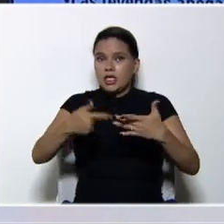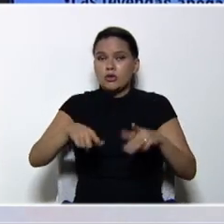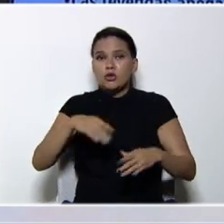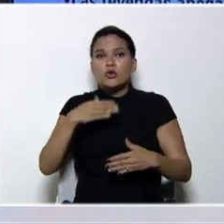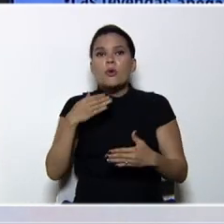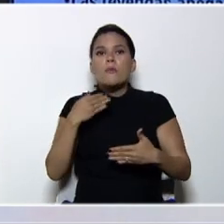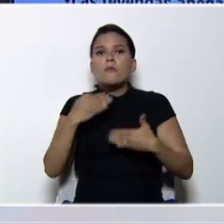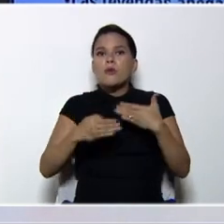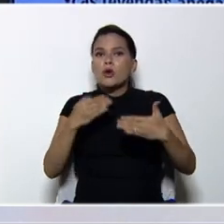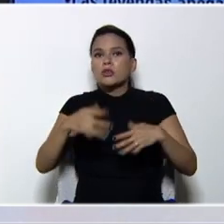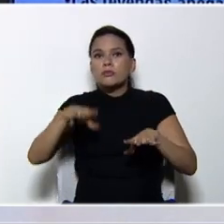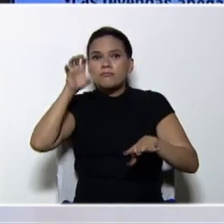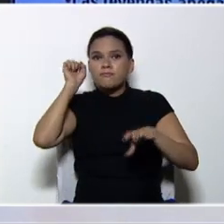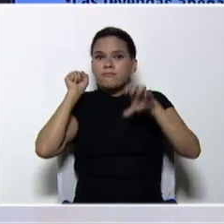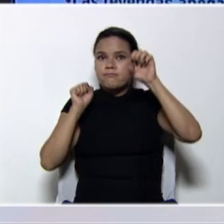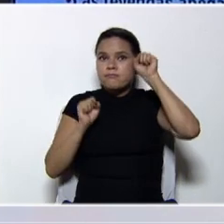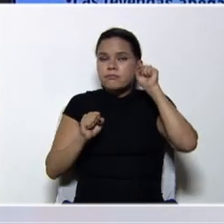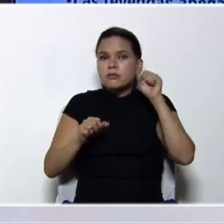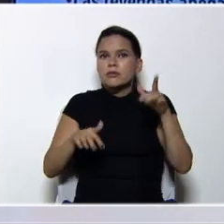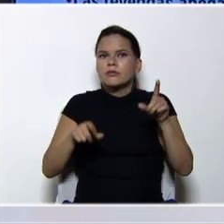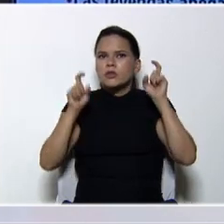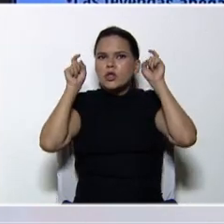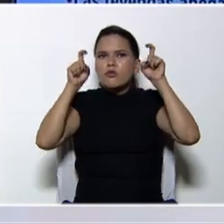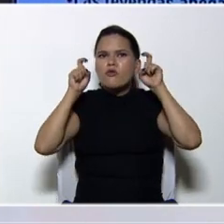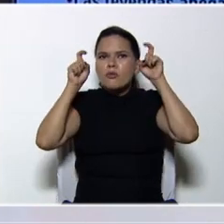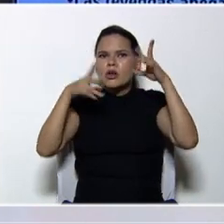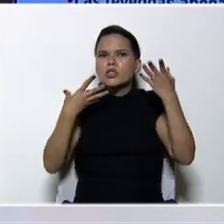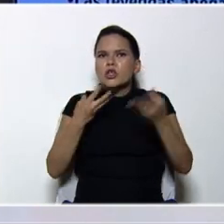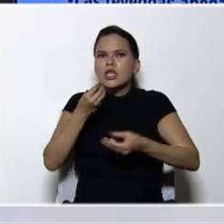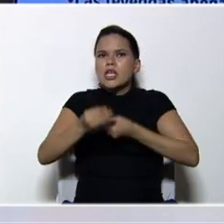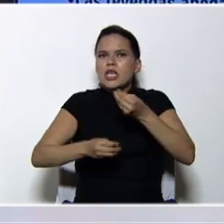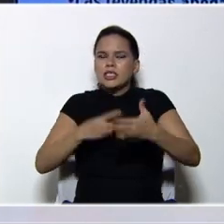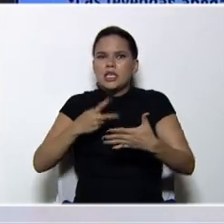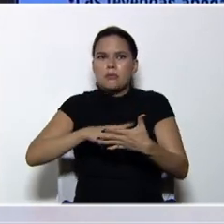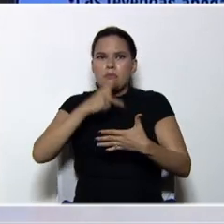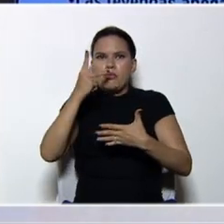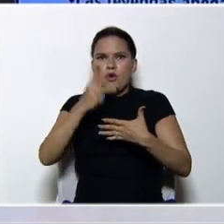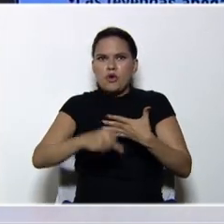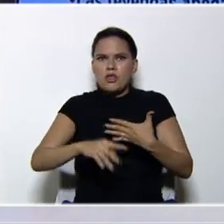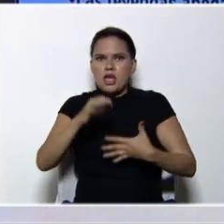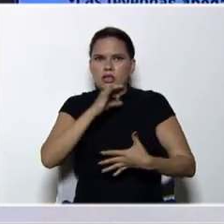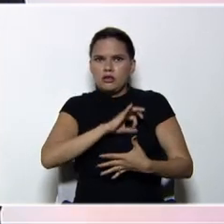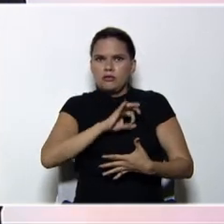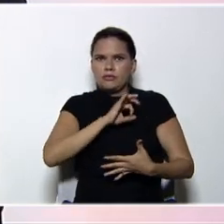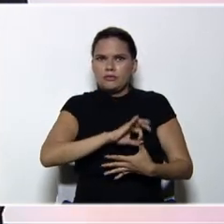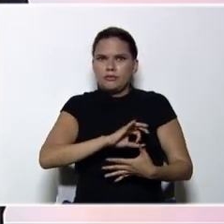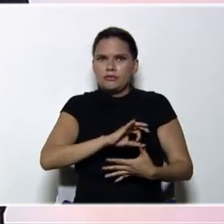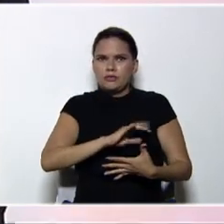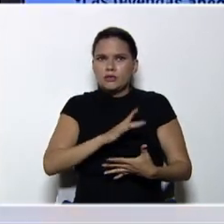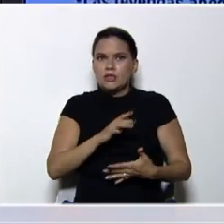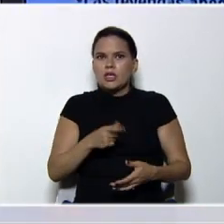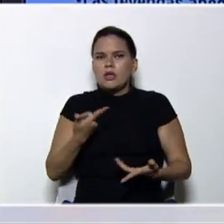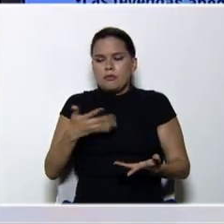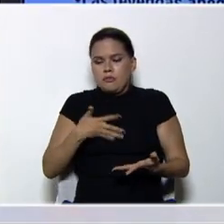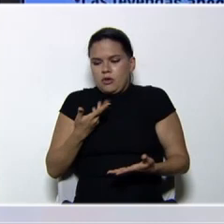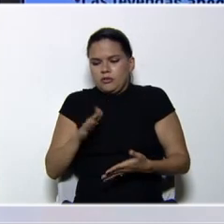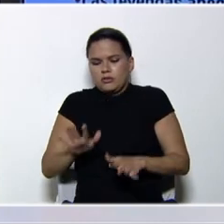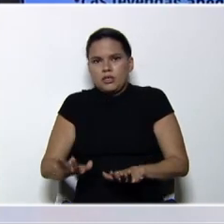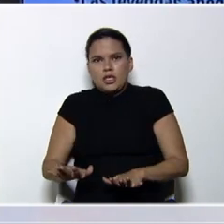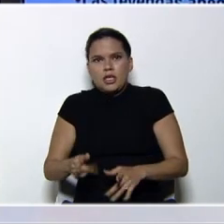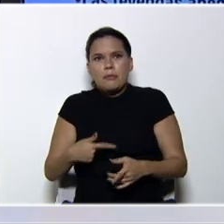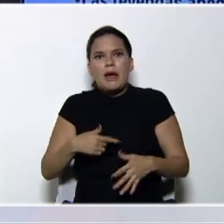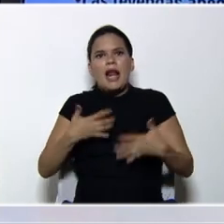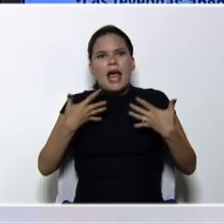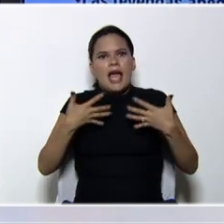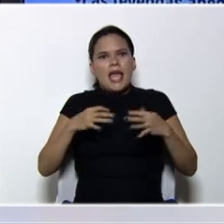para la formación y para, por supuesto, generar proyectos autosustentables para su familia y para la